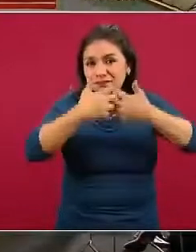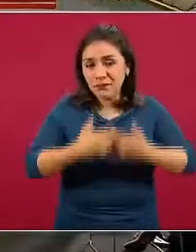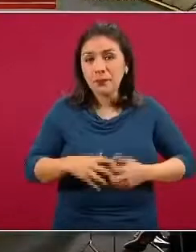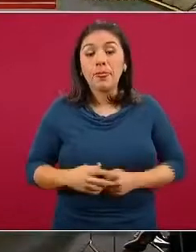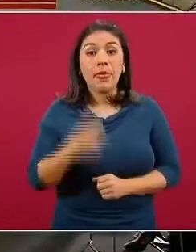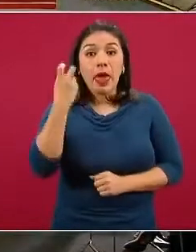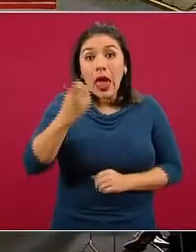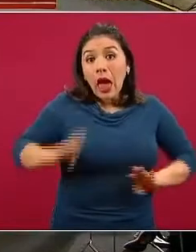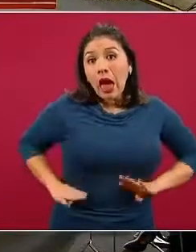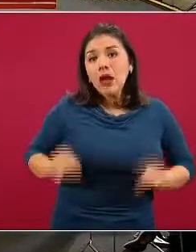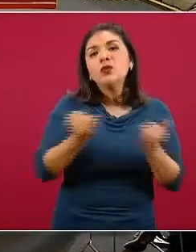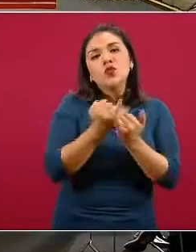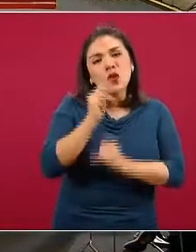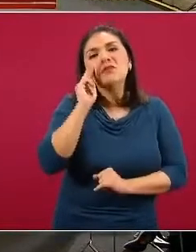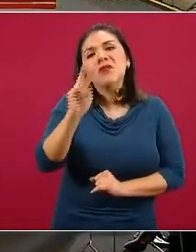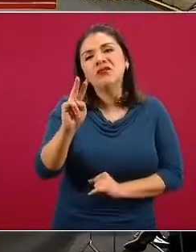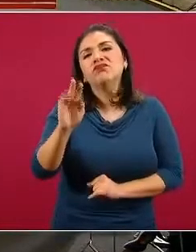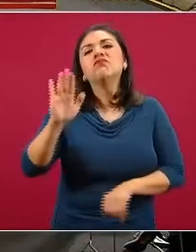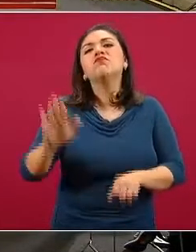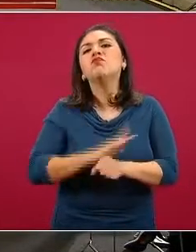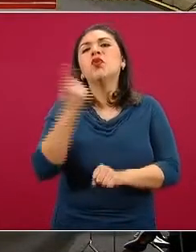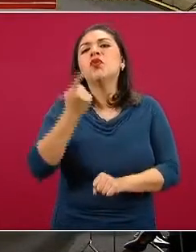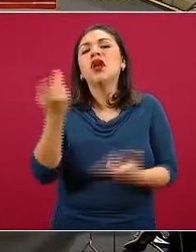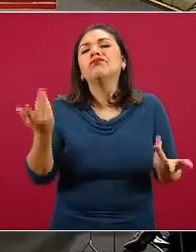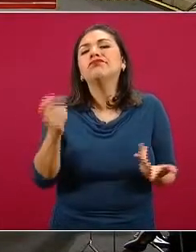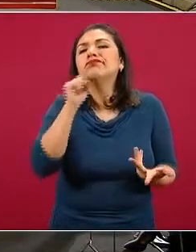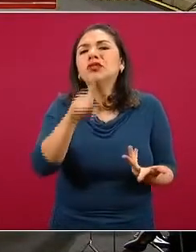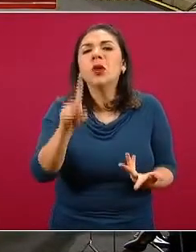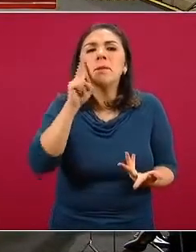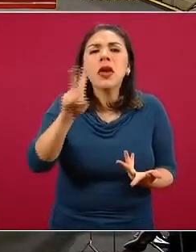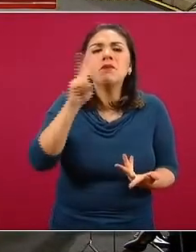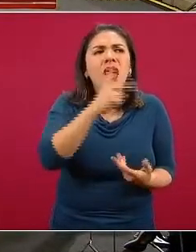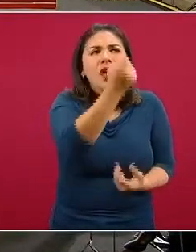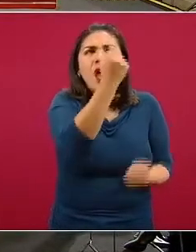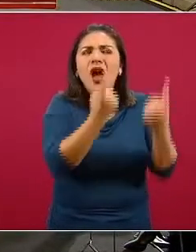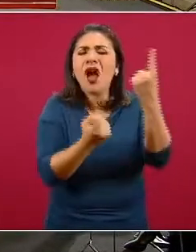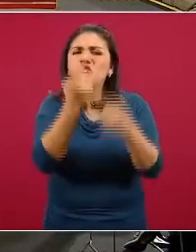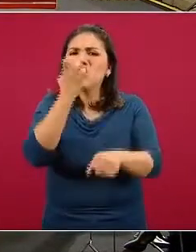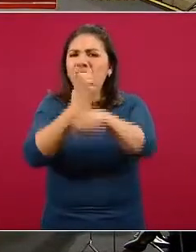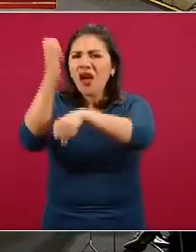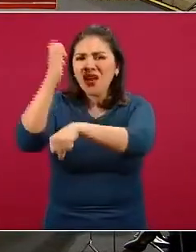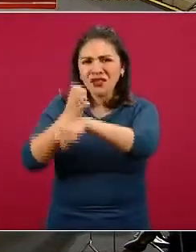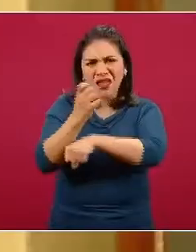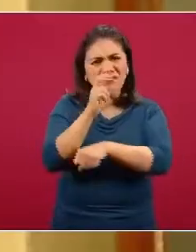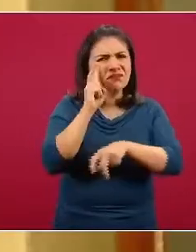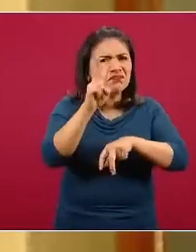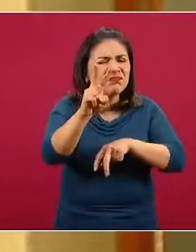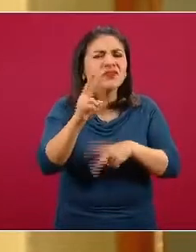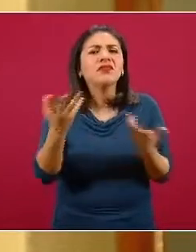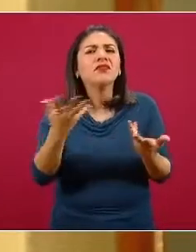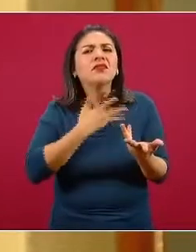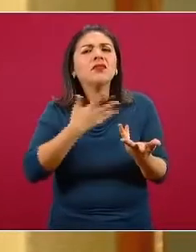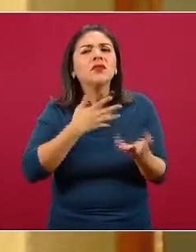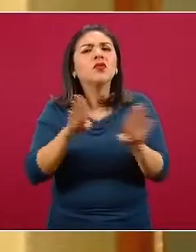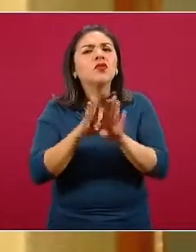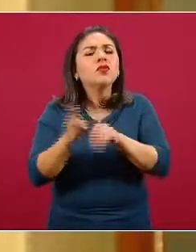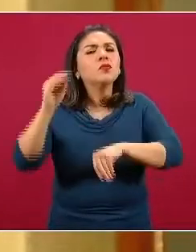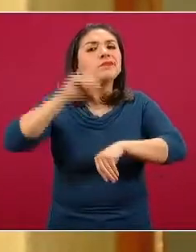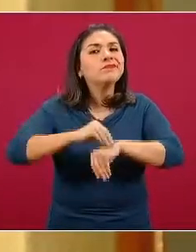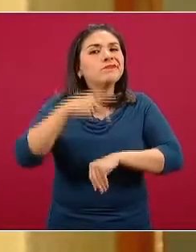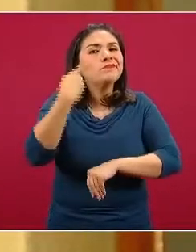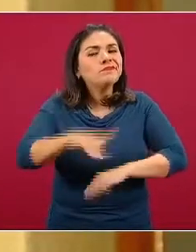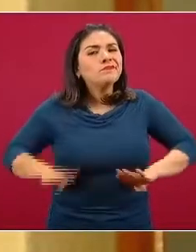Y esto lógicamente también se debe a que, como hemos visto, algunas entidades federativas han estado